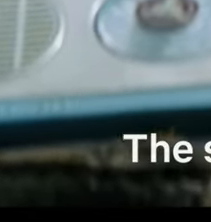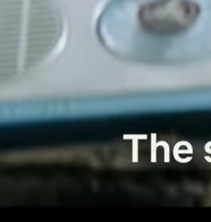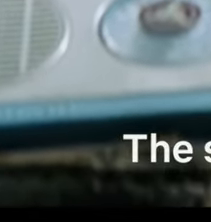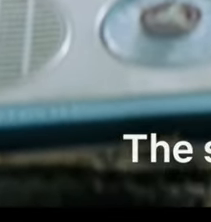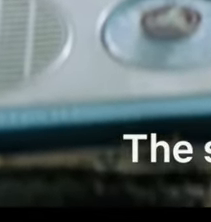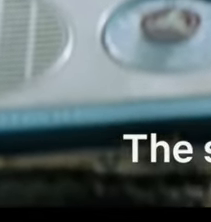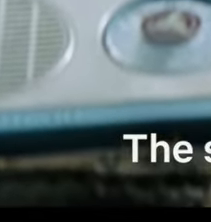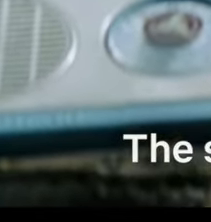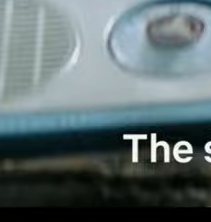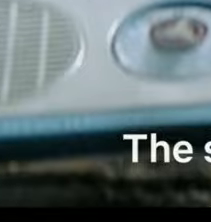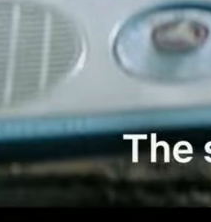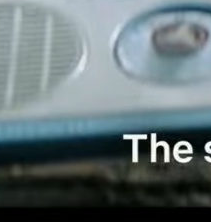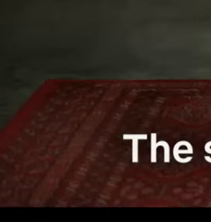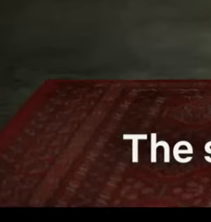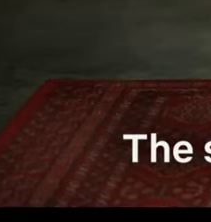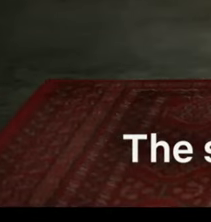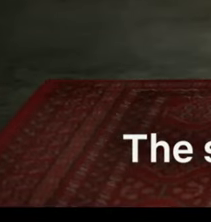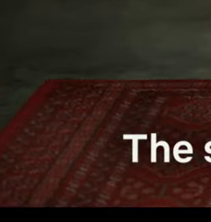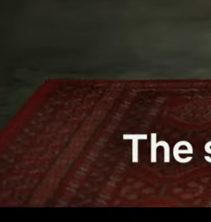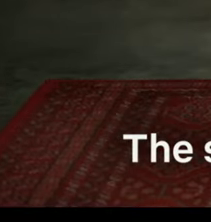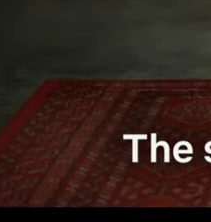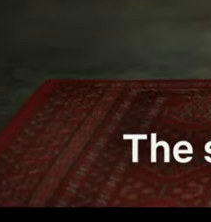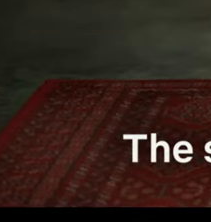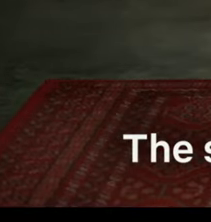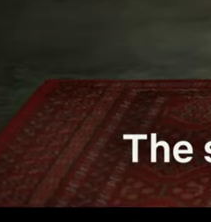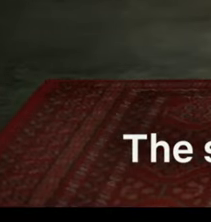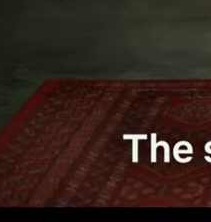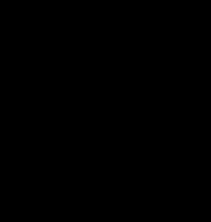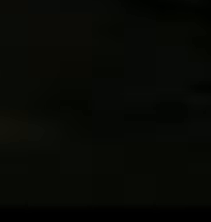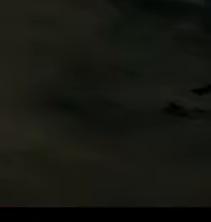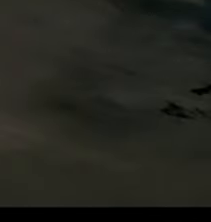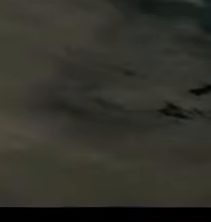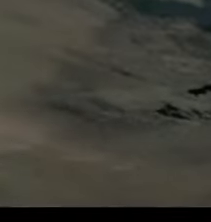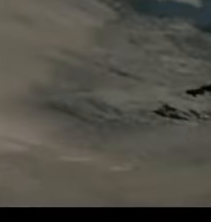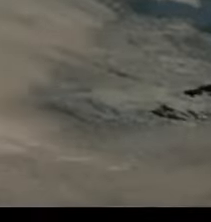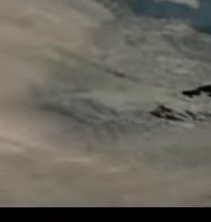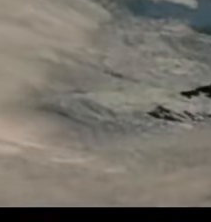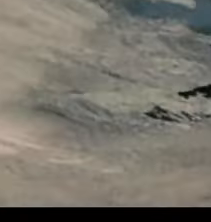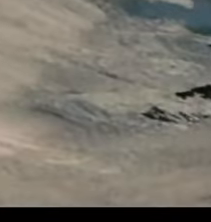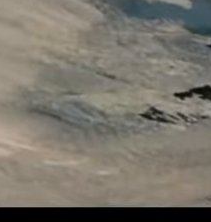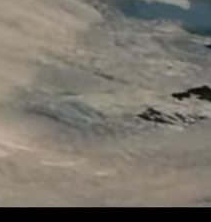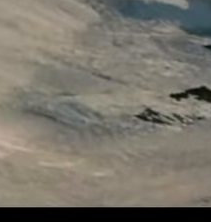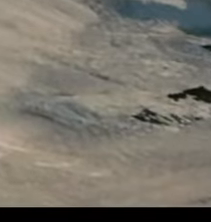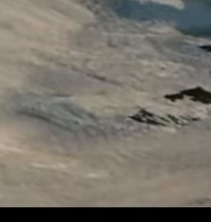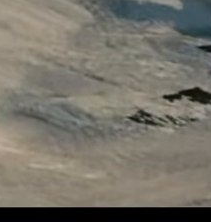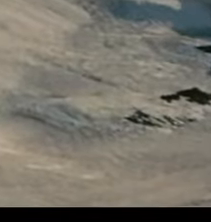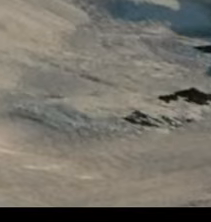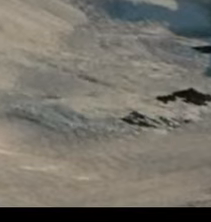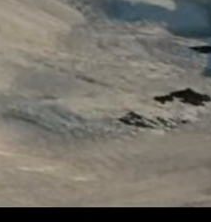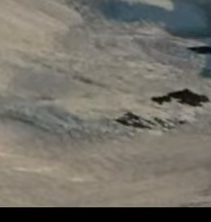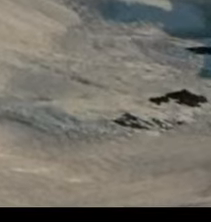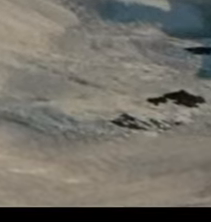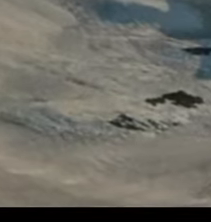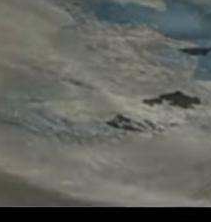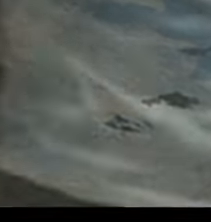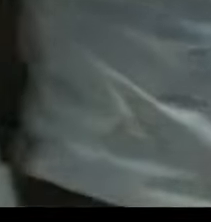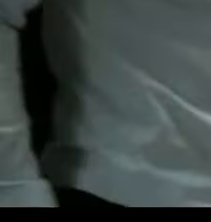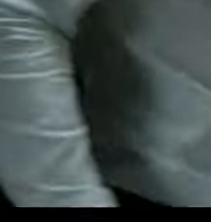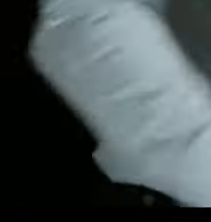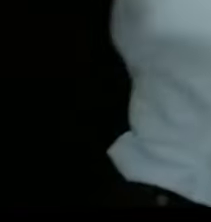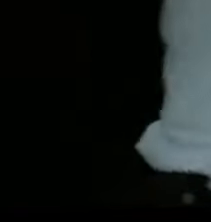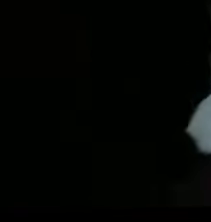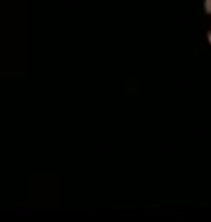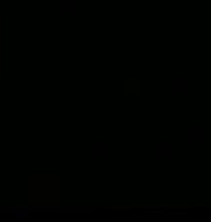volvieron gracias a los que no volvieron. Yo siento que se abrió un